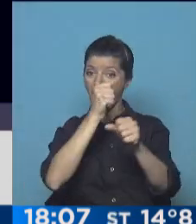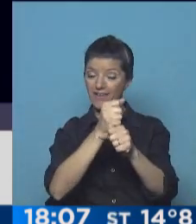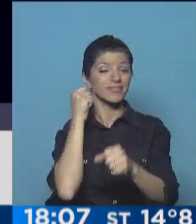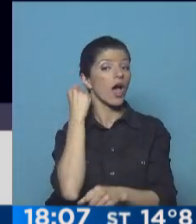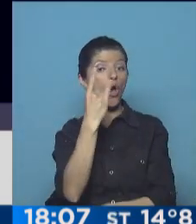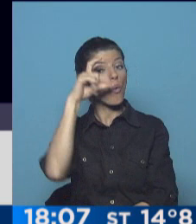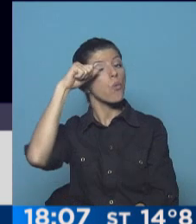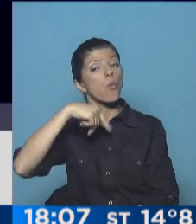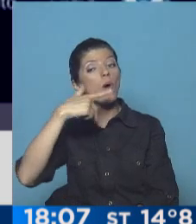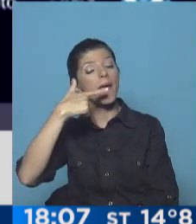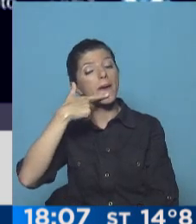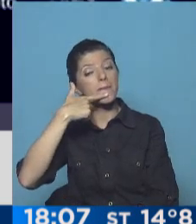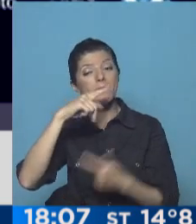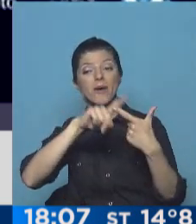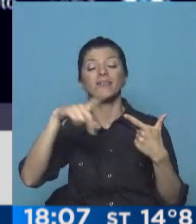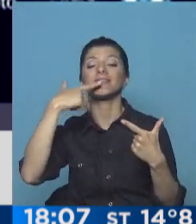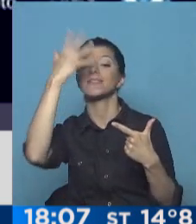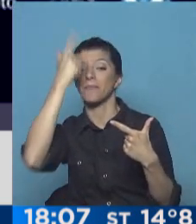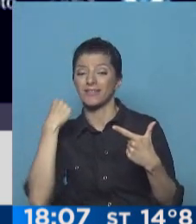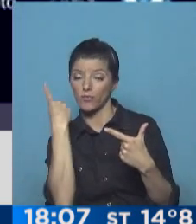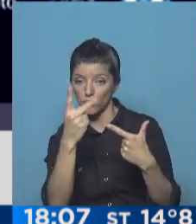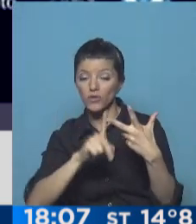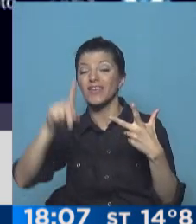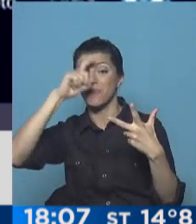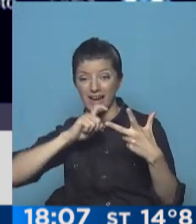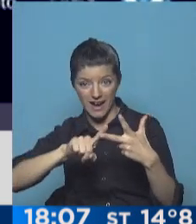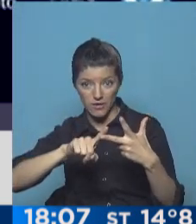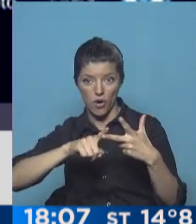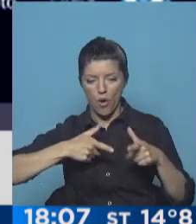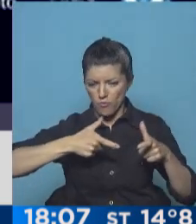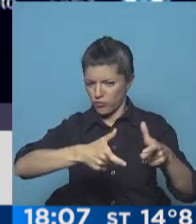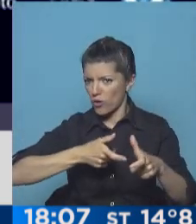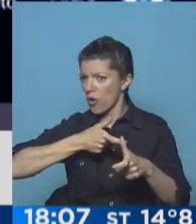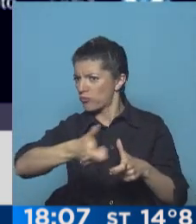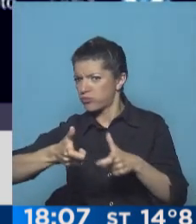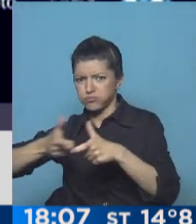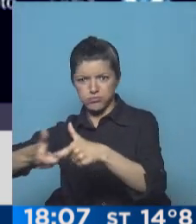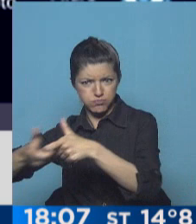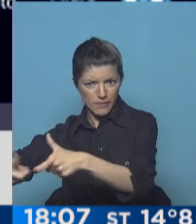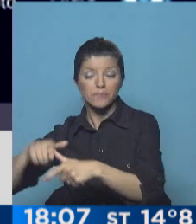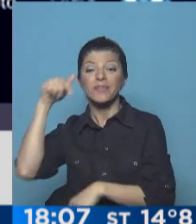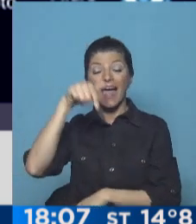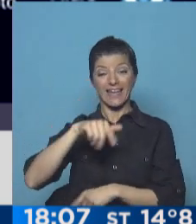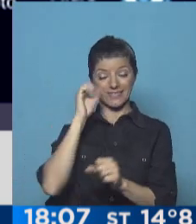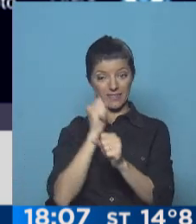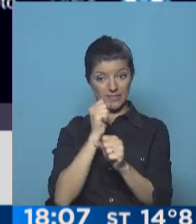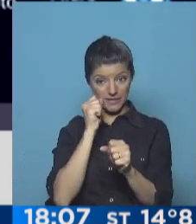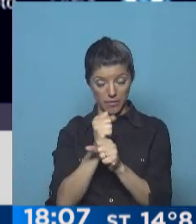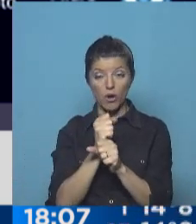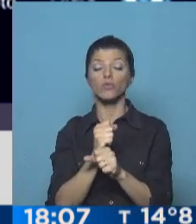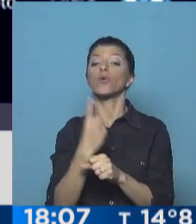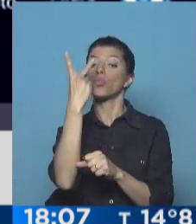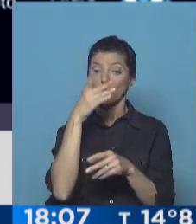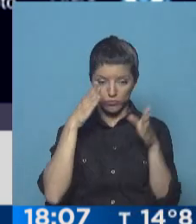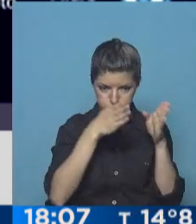Martín 2 y baja luego hasta General Belgrano. Esta es una obra que va a dar, tiene doble